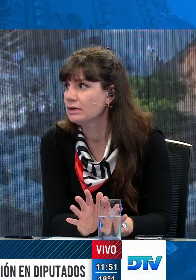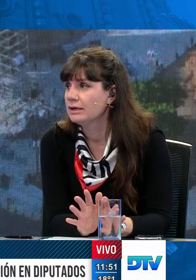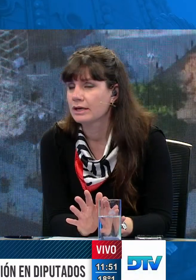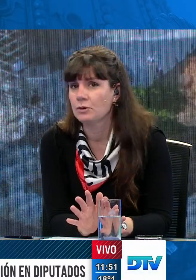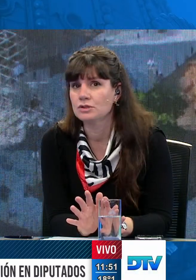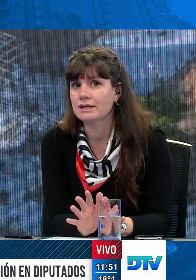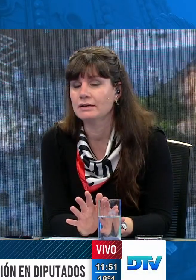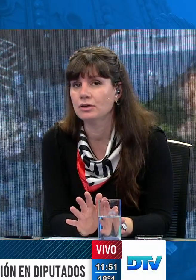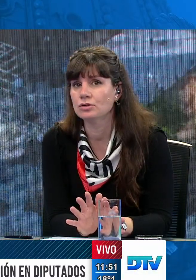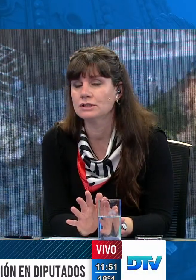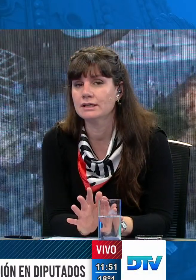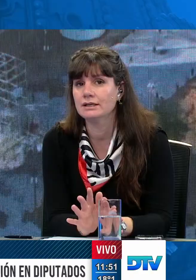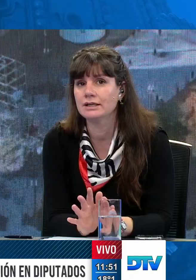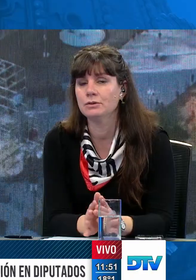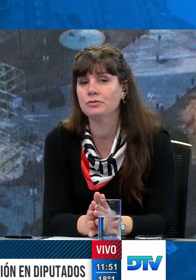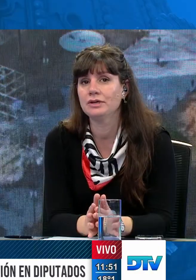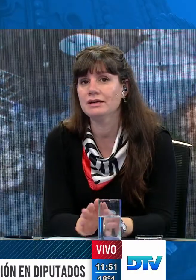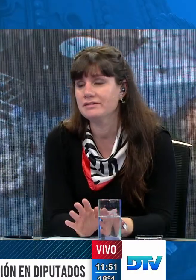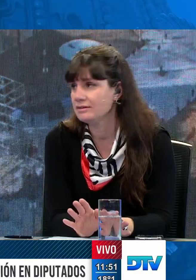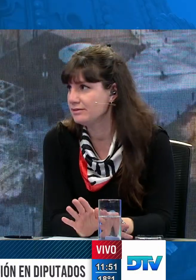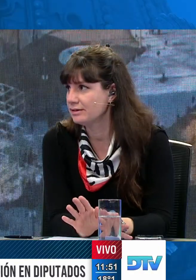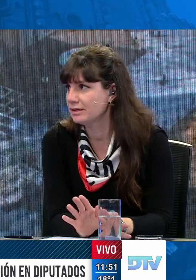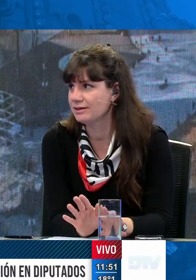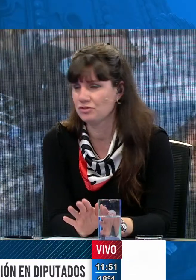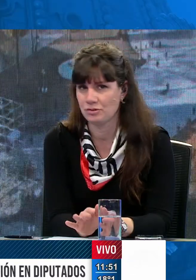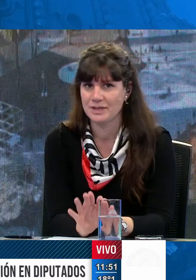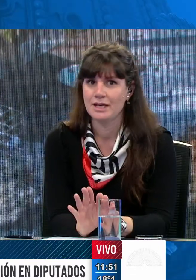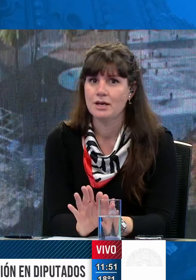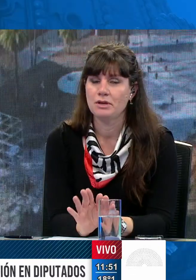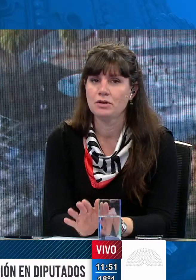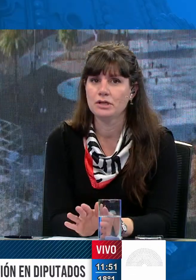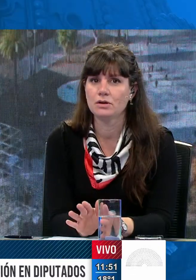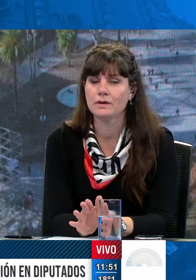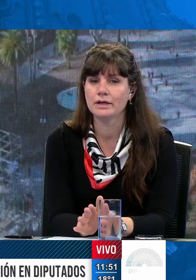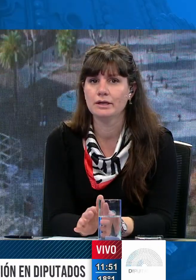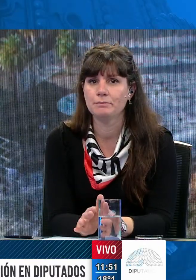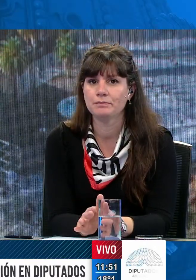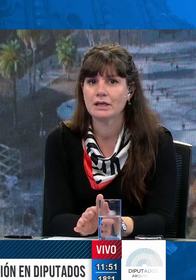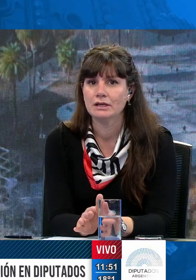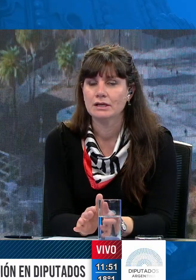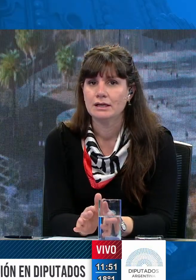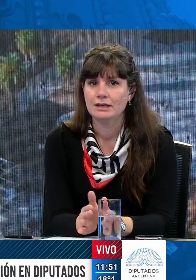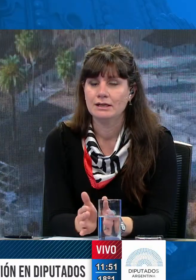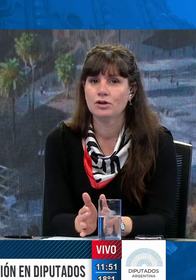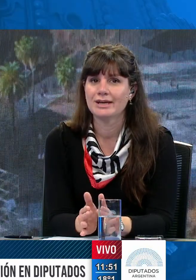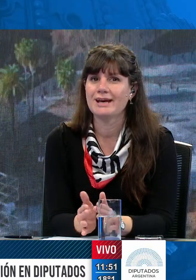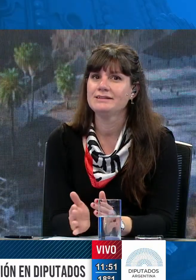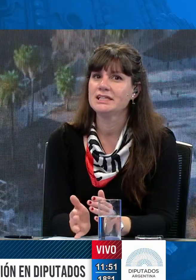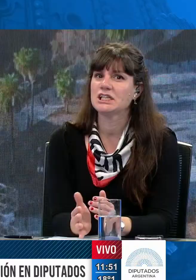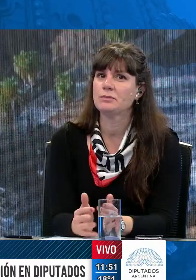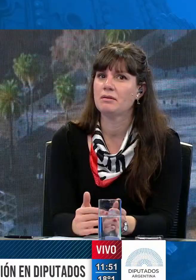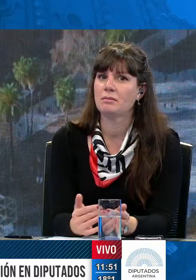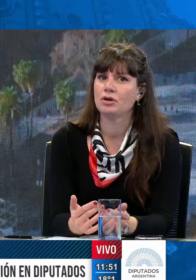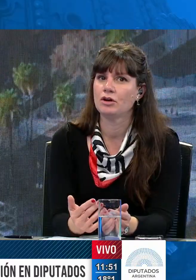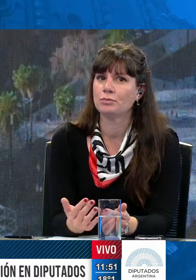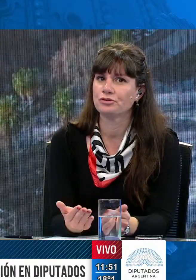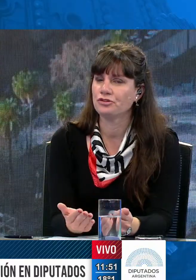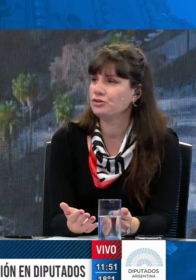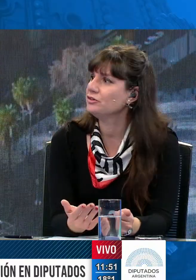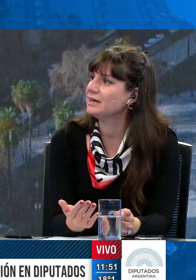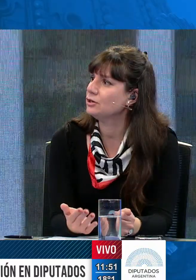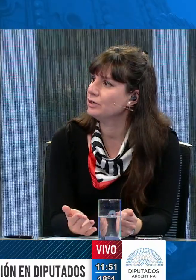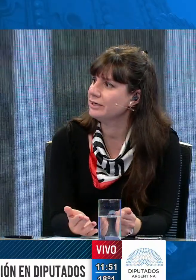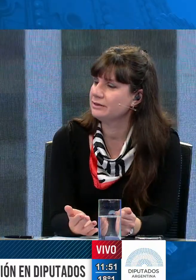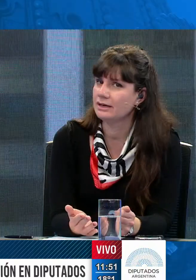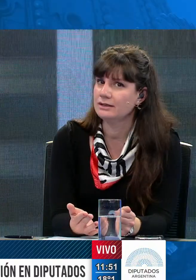acuerdan? Sí, Que votaran sí. en contra del equilibrio fiscal, ese ni siquiera ingresó. Pero digo, lo que antes llamábamos la